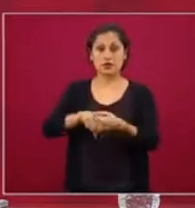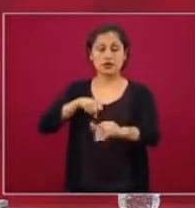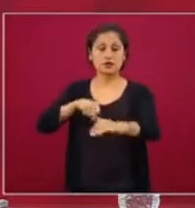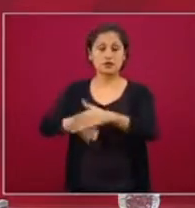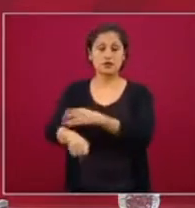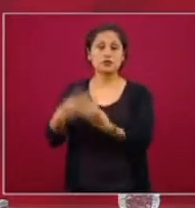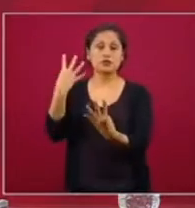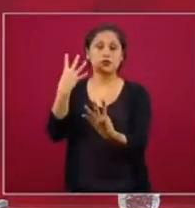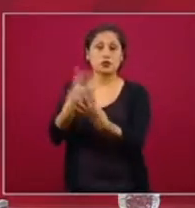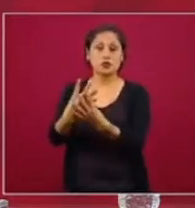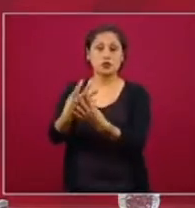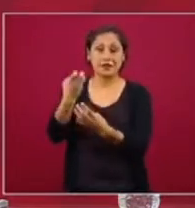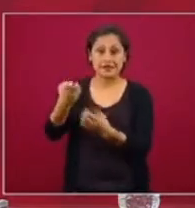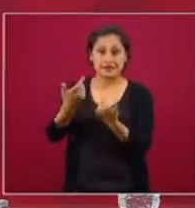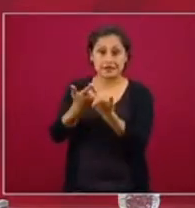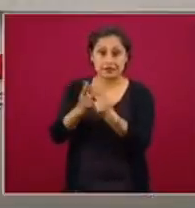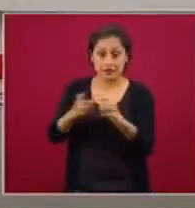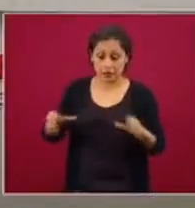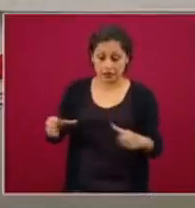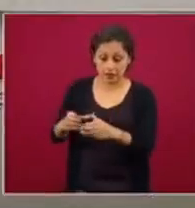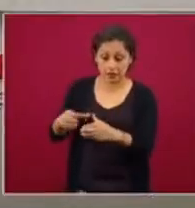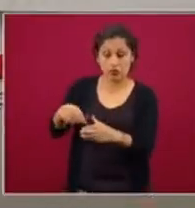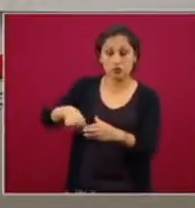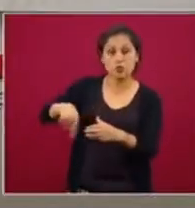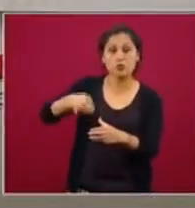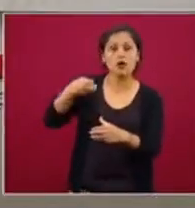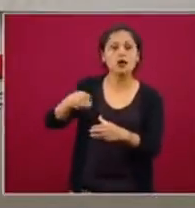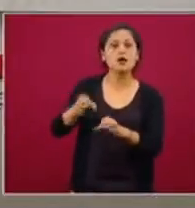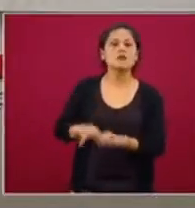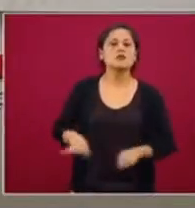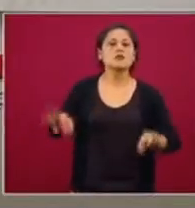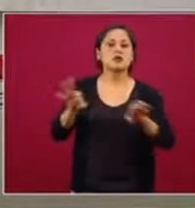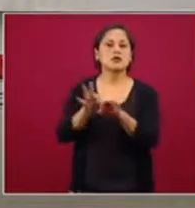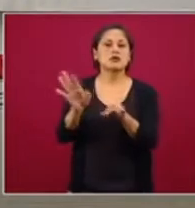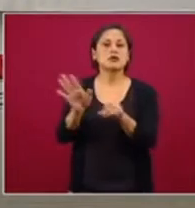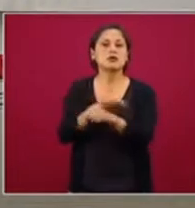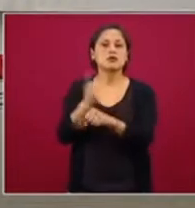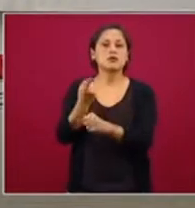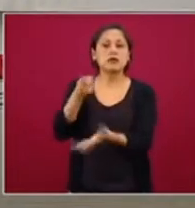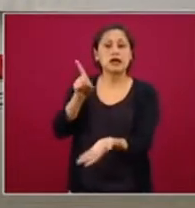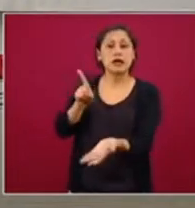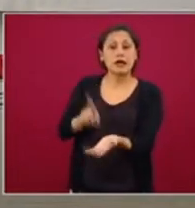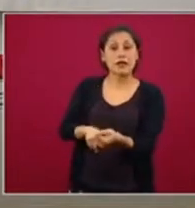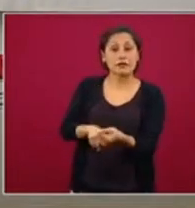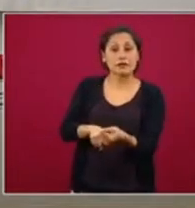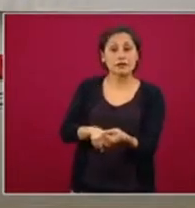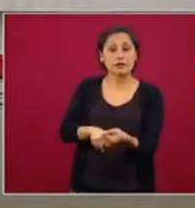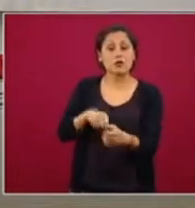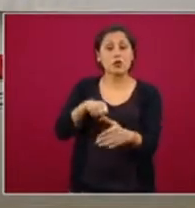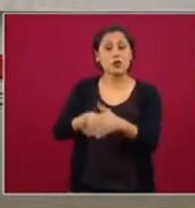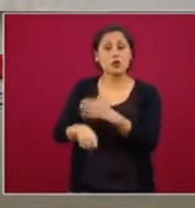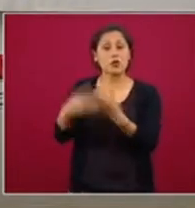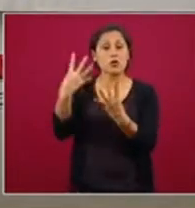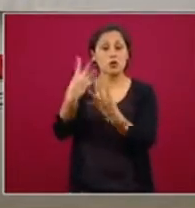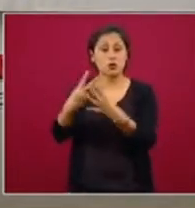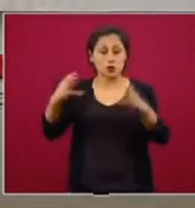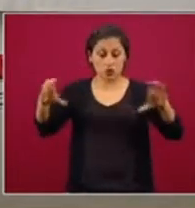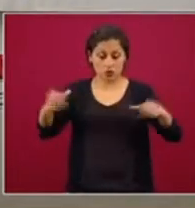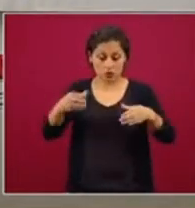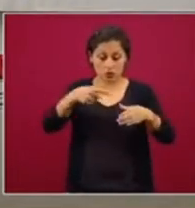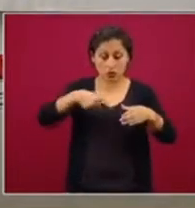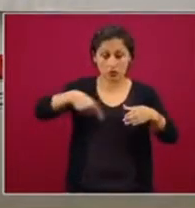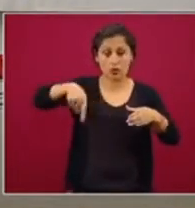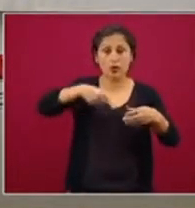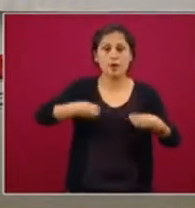son estratégicas. ¿Por qué razón? Porque dada la naturaleza del ambiente en el que viven, espacios confinados, mucha proximidad unos con